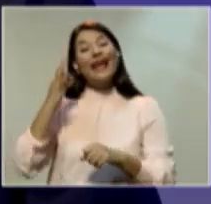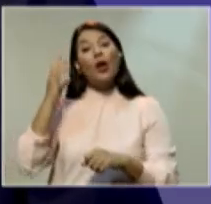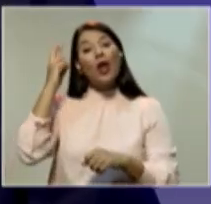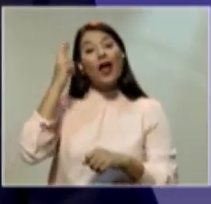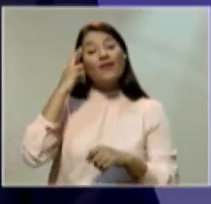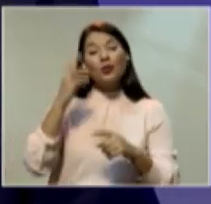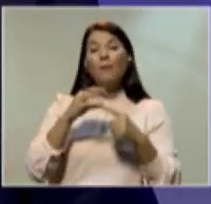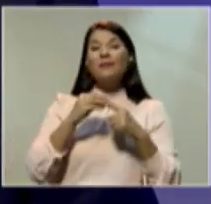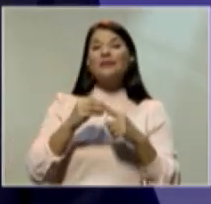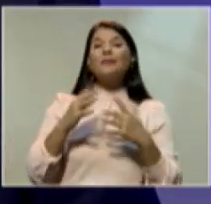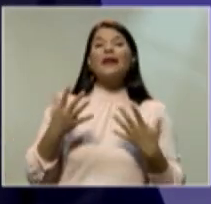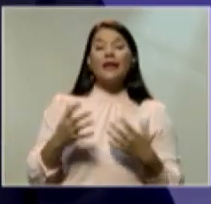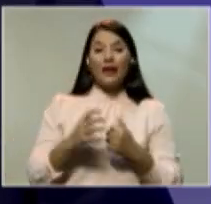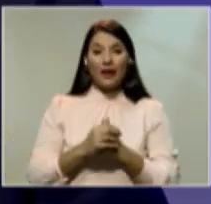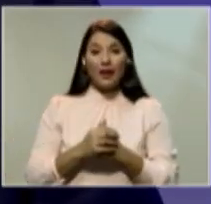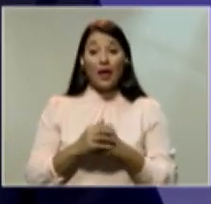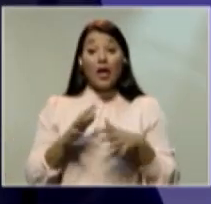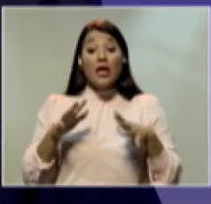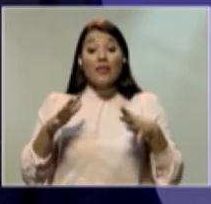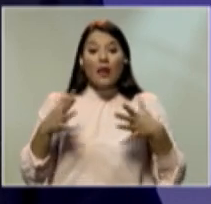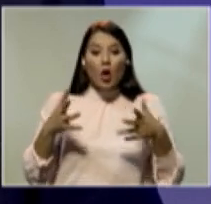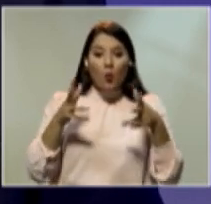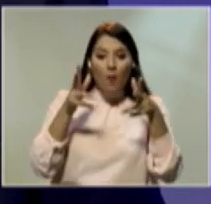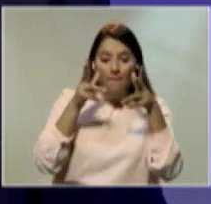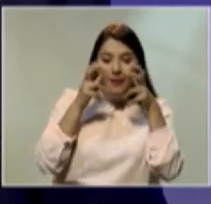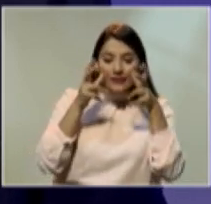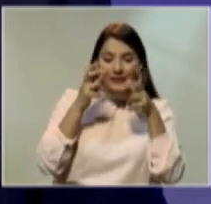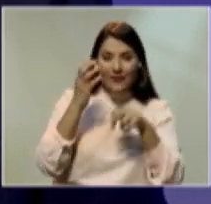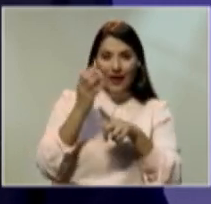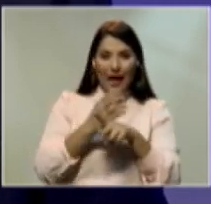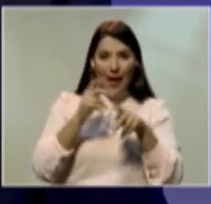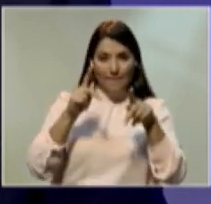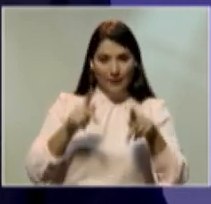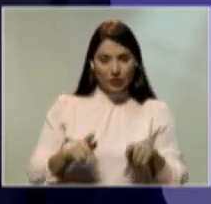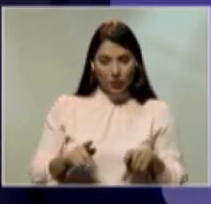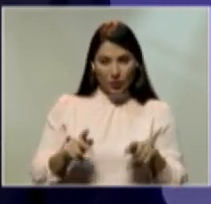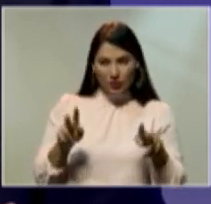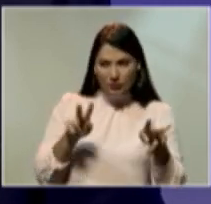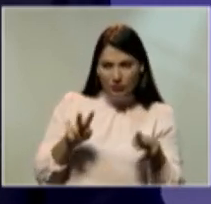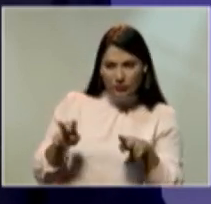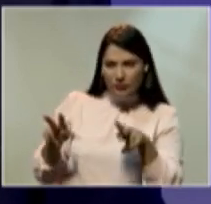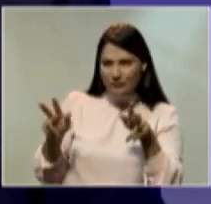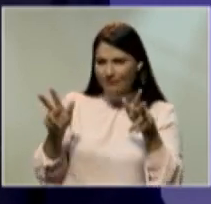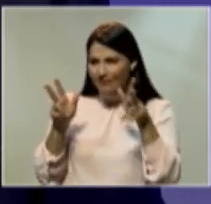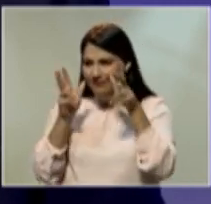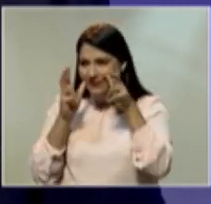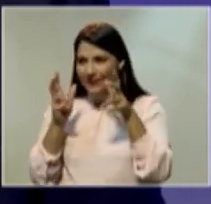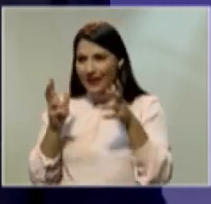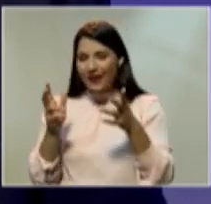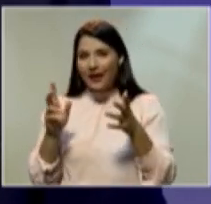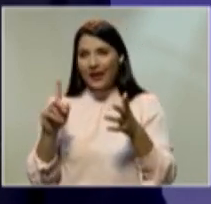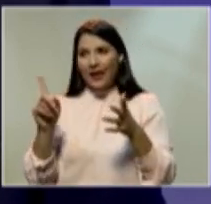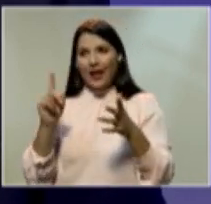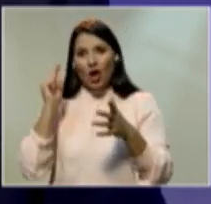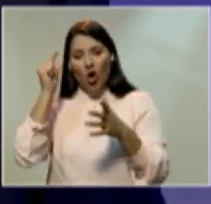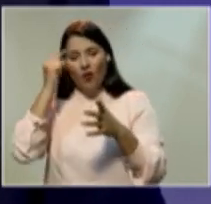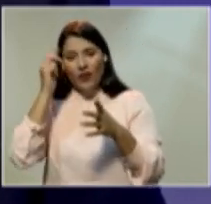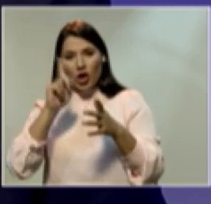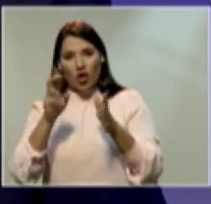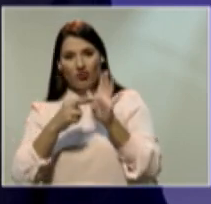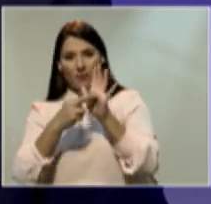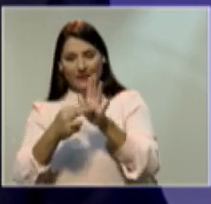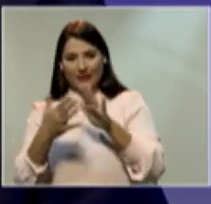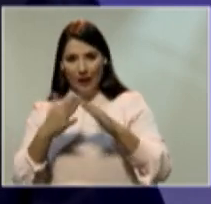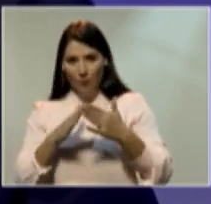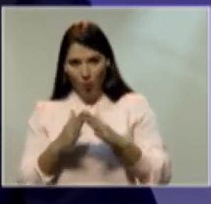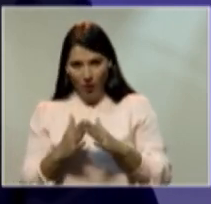la percepción o en la sensación de las personas de que no están siendo representados, de que las